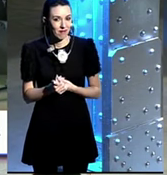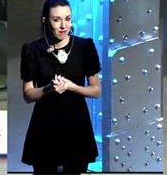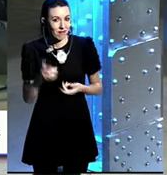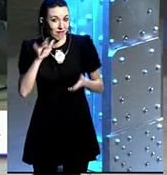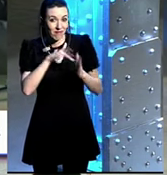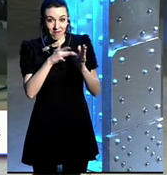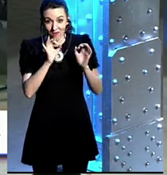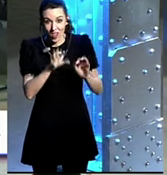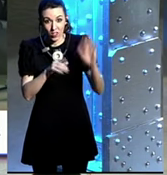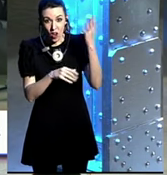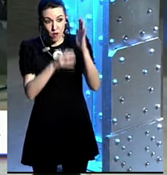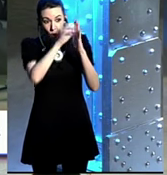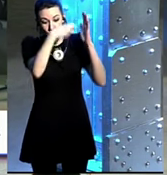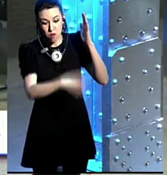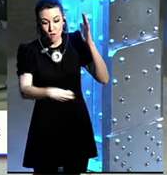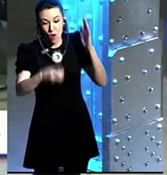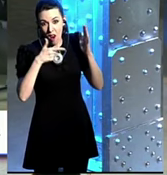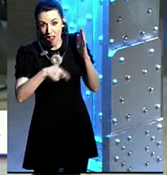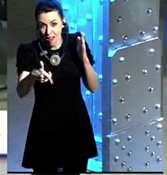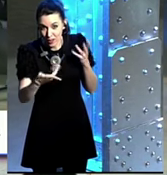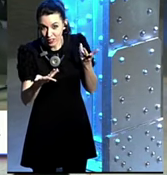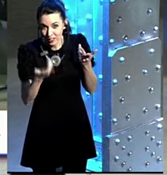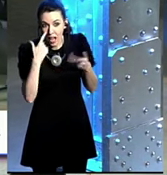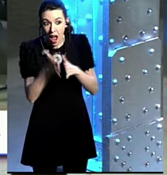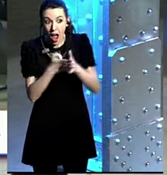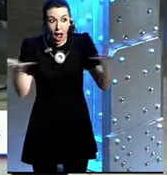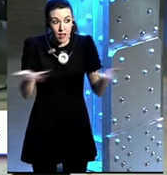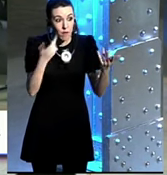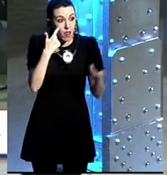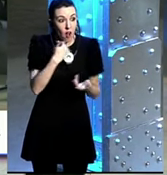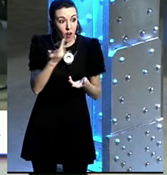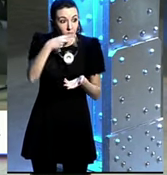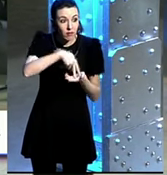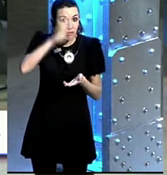frutos que han caído lejos del árbol. ¿Alguien se anima para empezar?